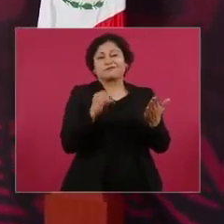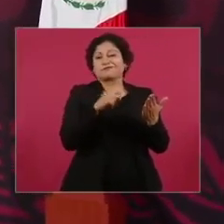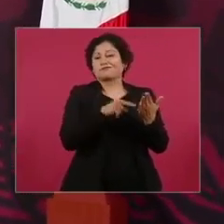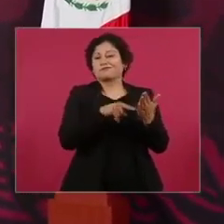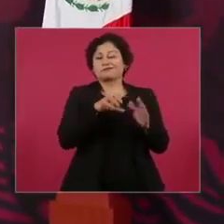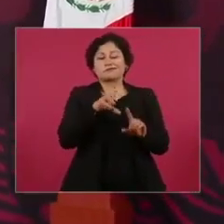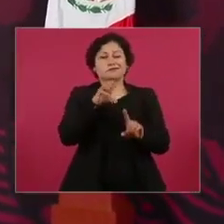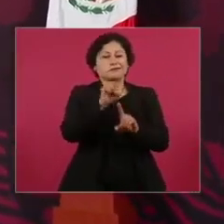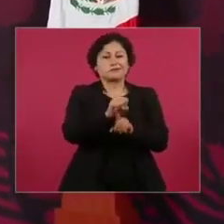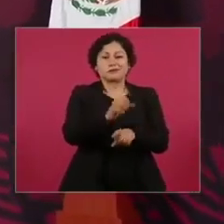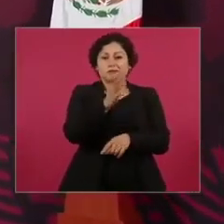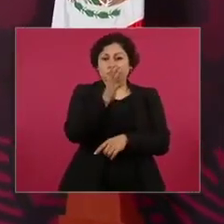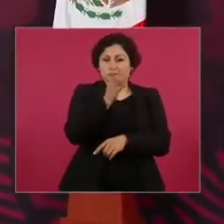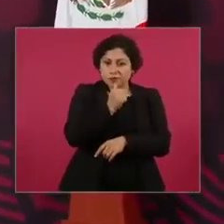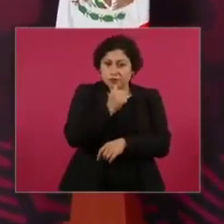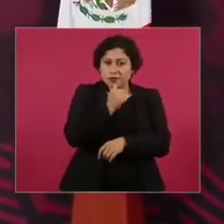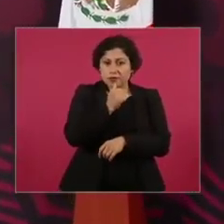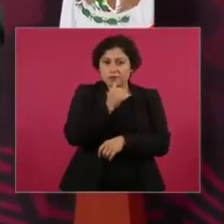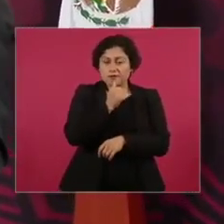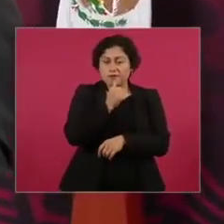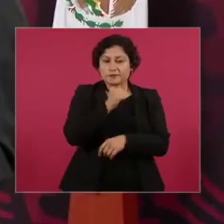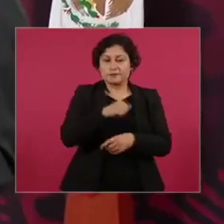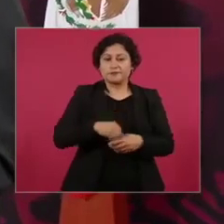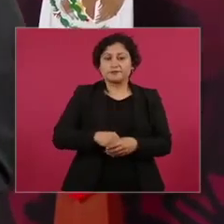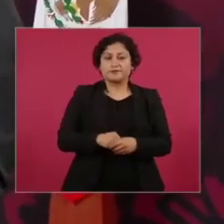la firma del tratado